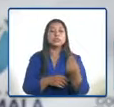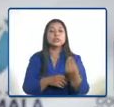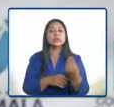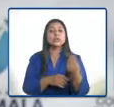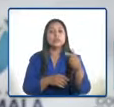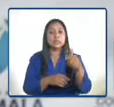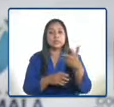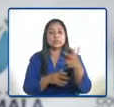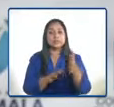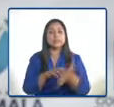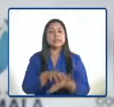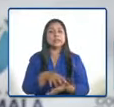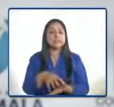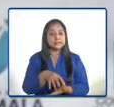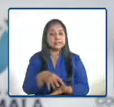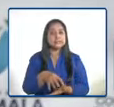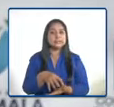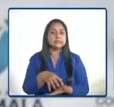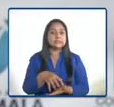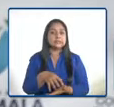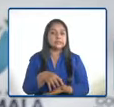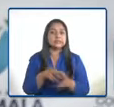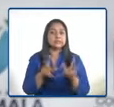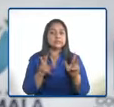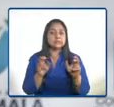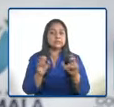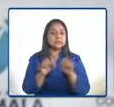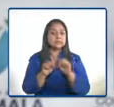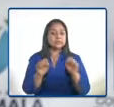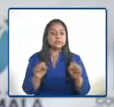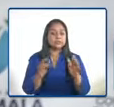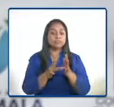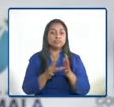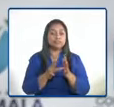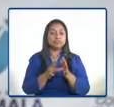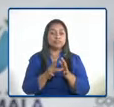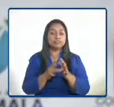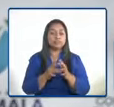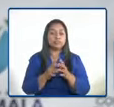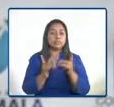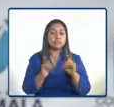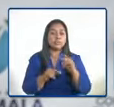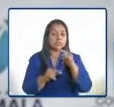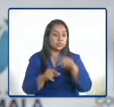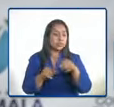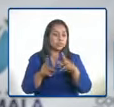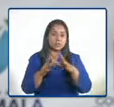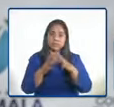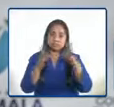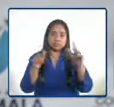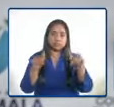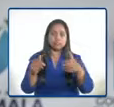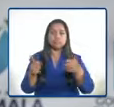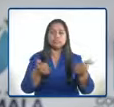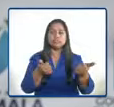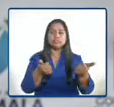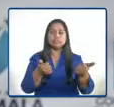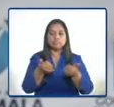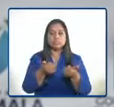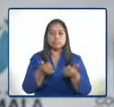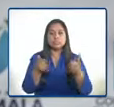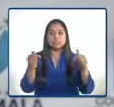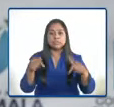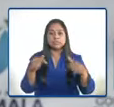estábamos muy débiles en el tema de los sistemas tecnológicos, pero ese es uno de los grandes hitos de esta administración,